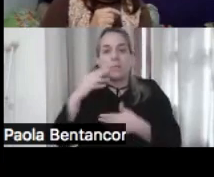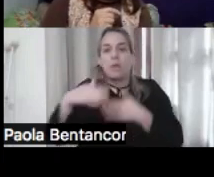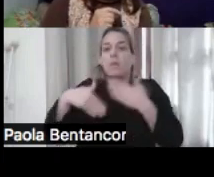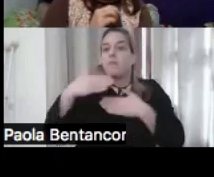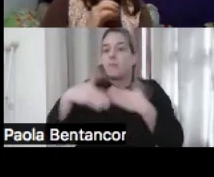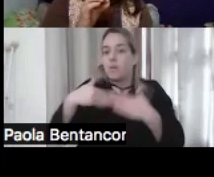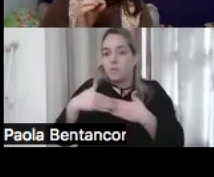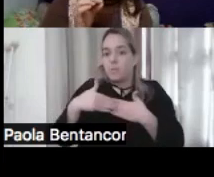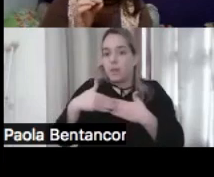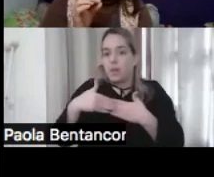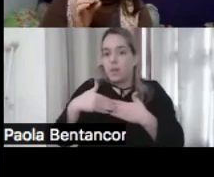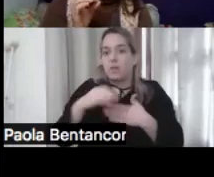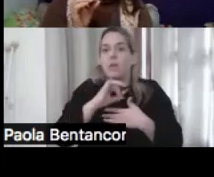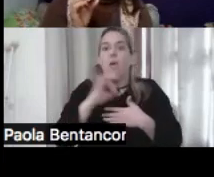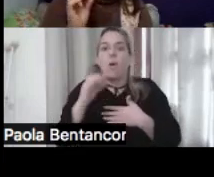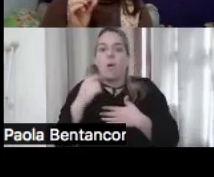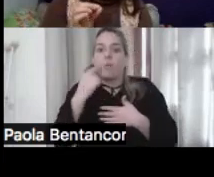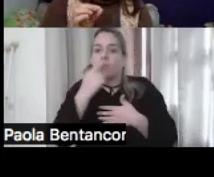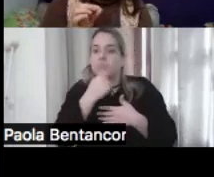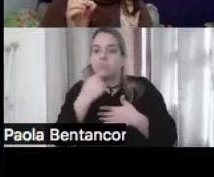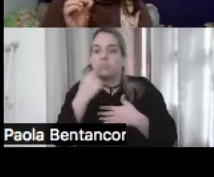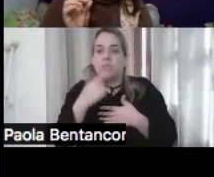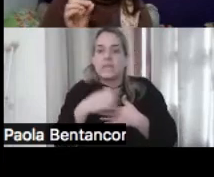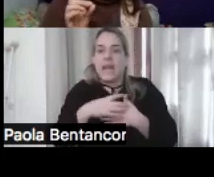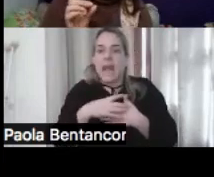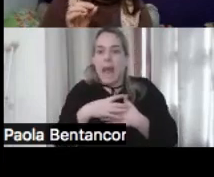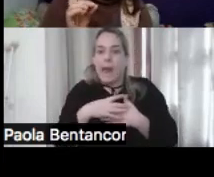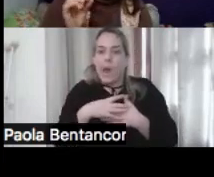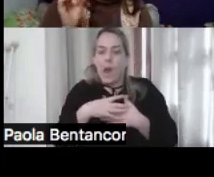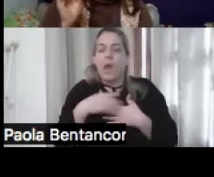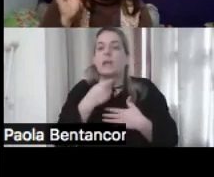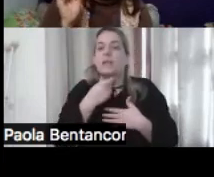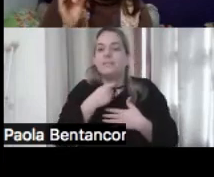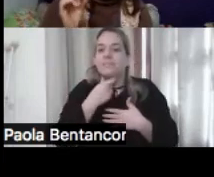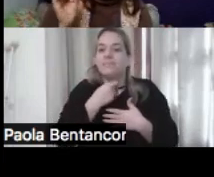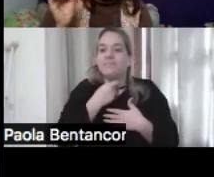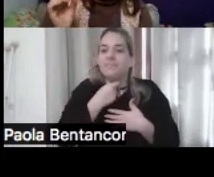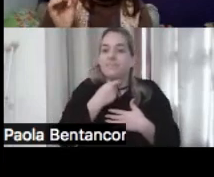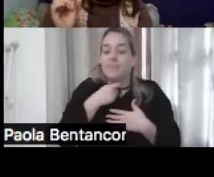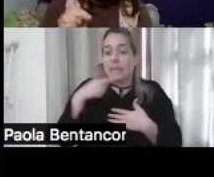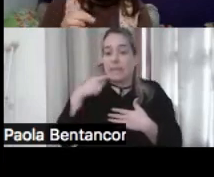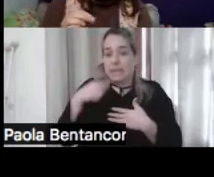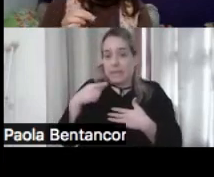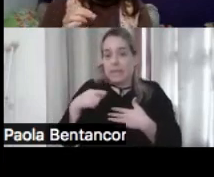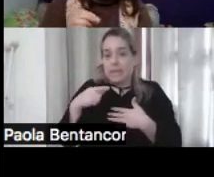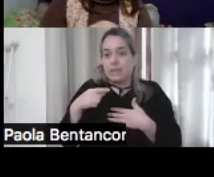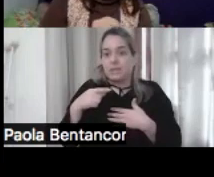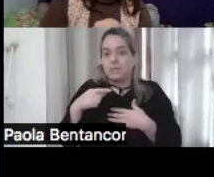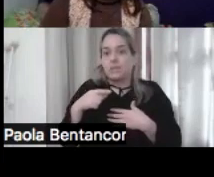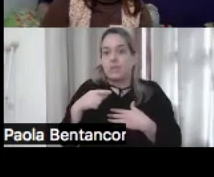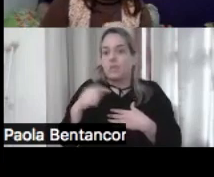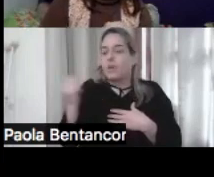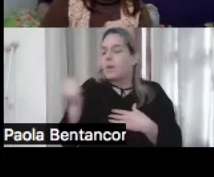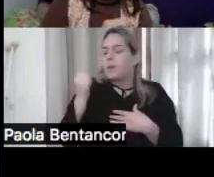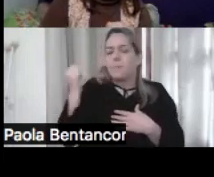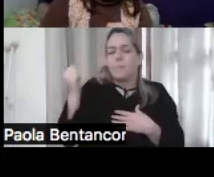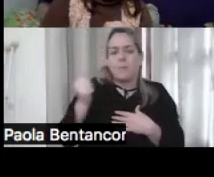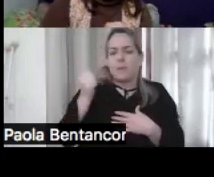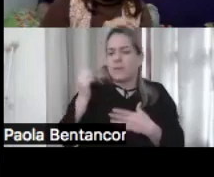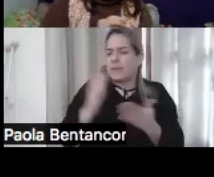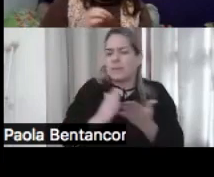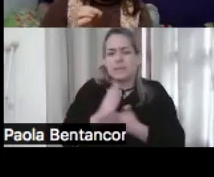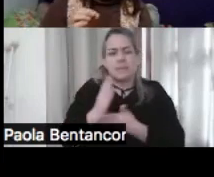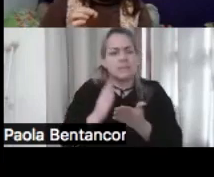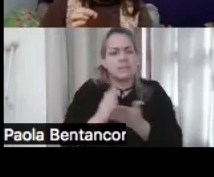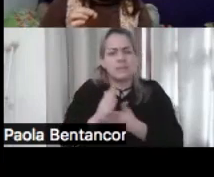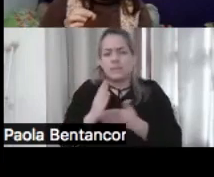oromotoras, o que haya desafíos vinculados al desarrollo motor y sensorial oral, ¿sí? La fonoaudiología